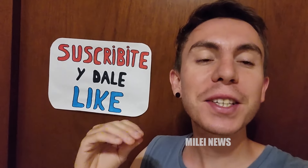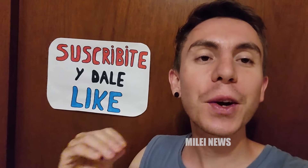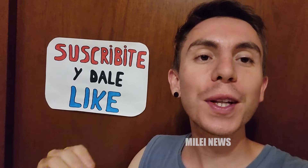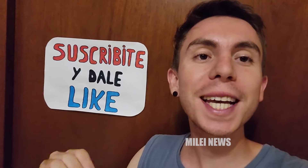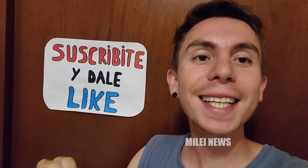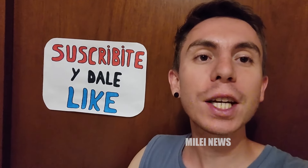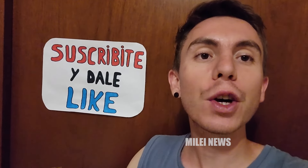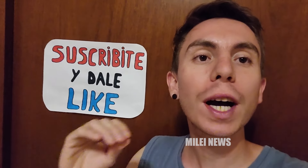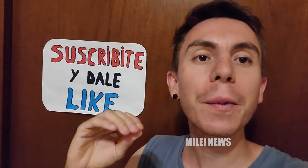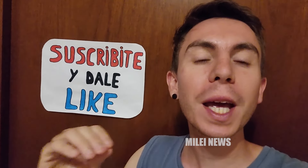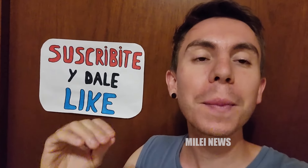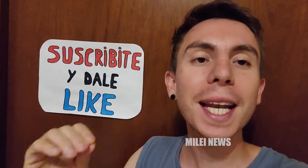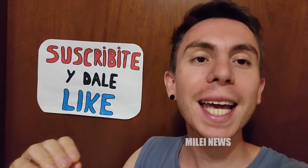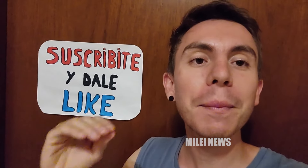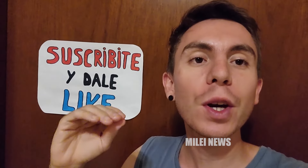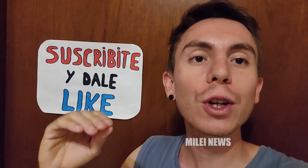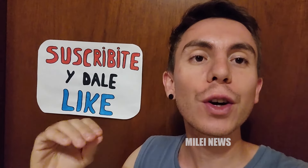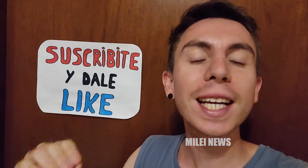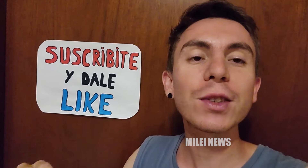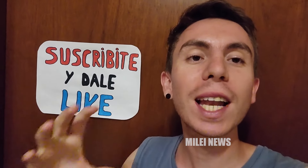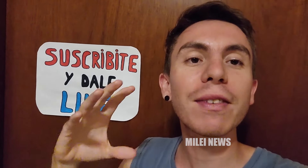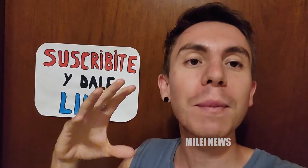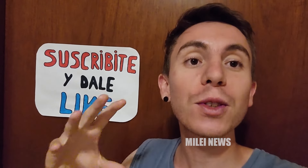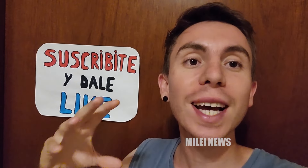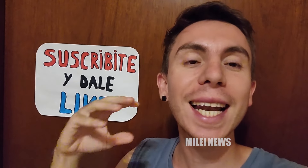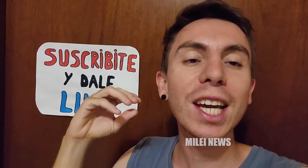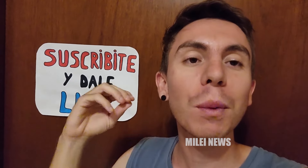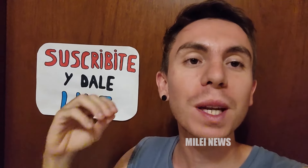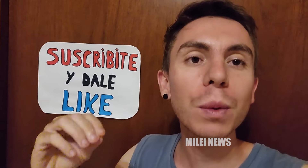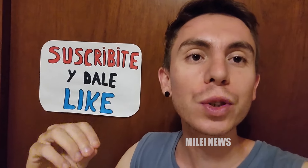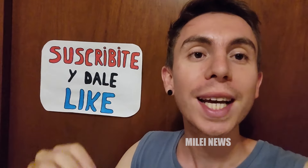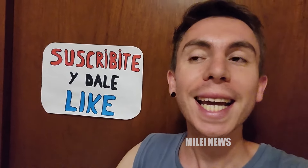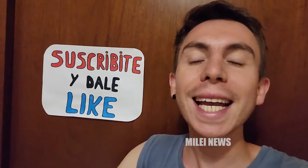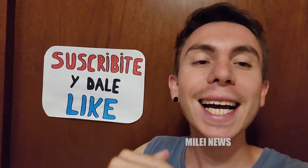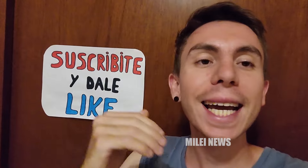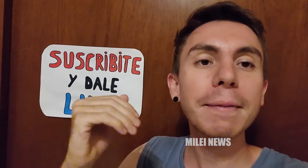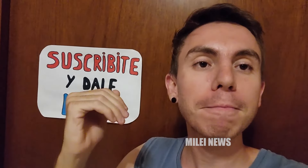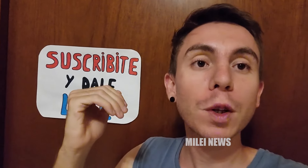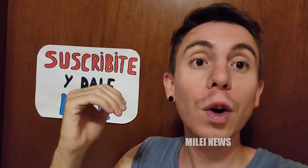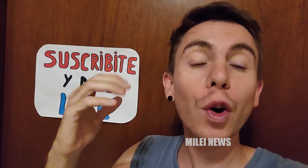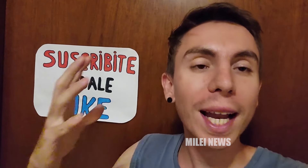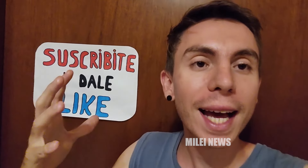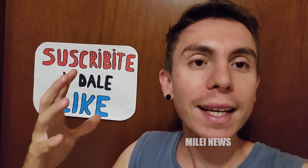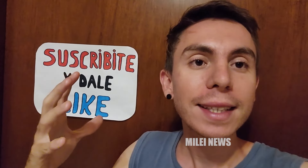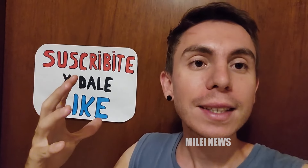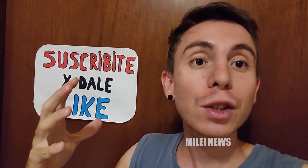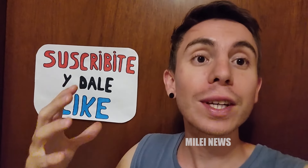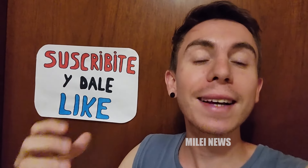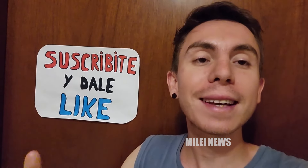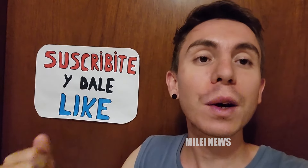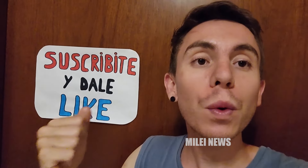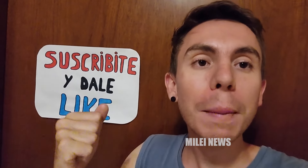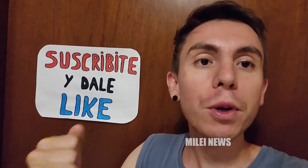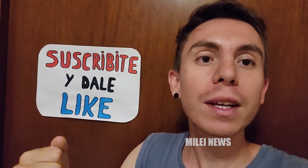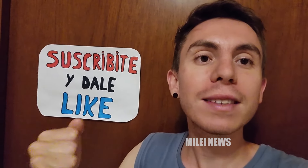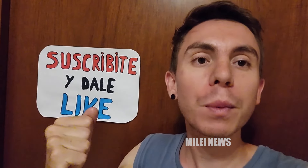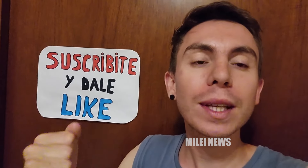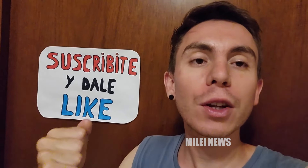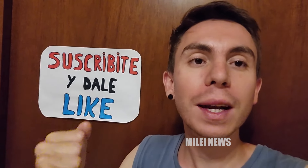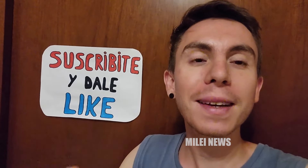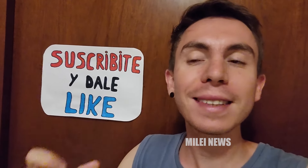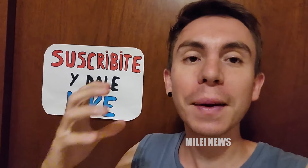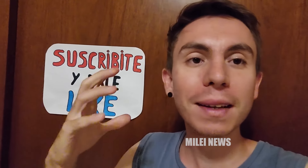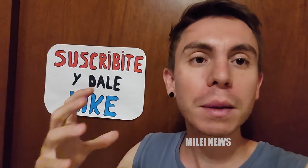por fin llegó el día chicos Javier Miley envió al congreso la famosa ley Ómnibus que es la que ojalá nos haga ser una potencia